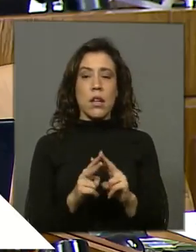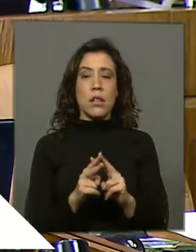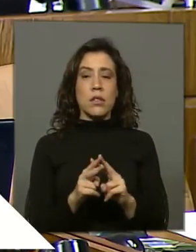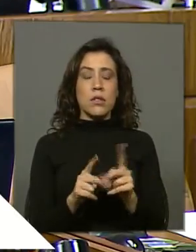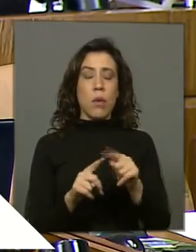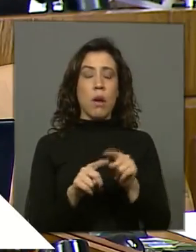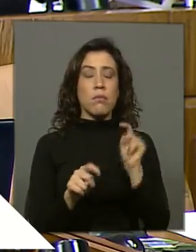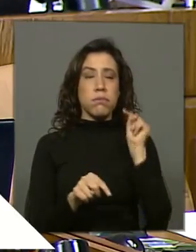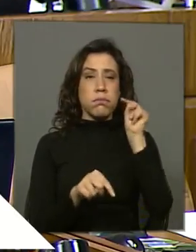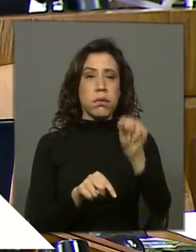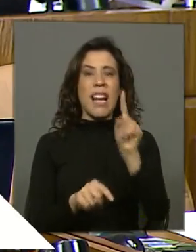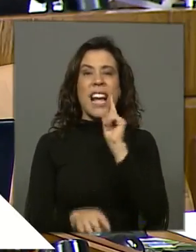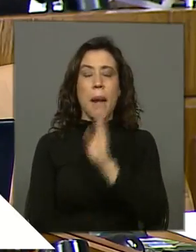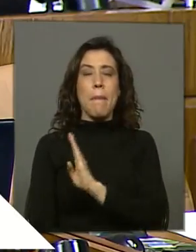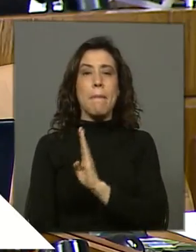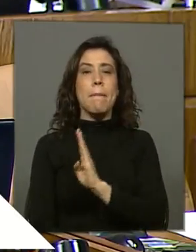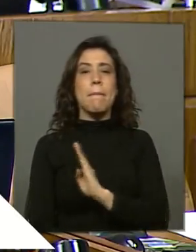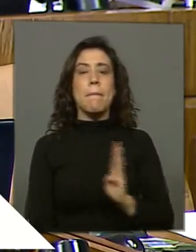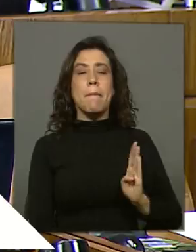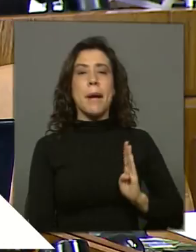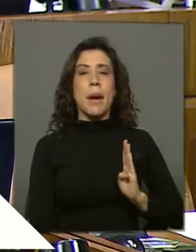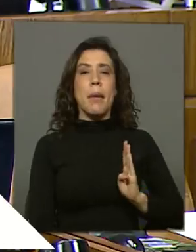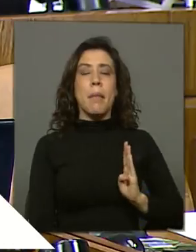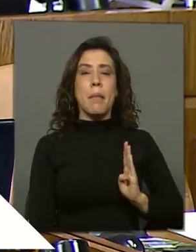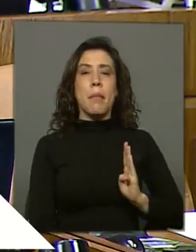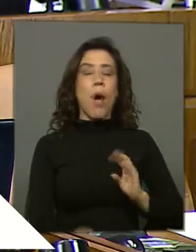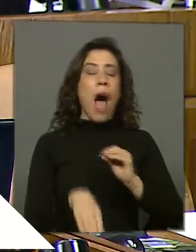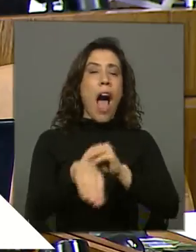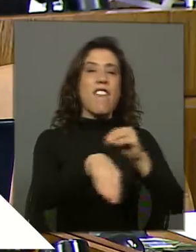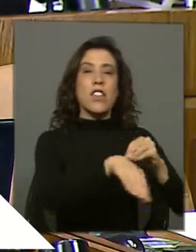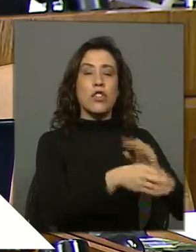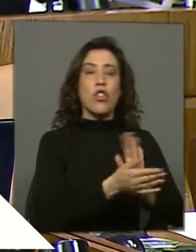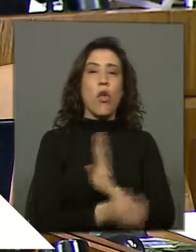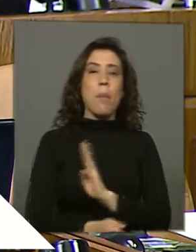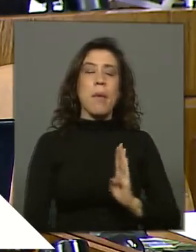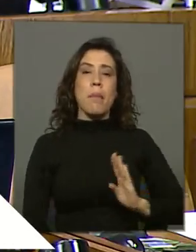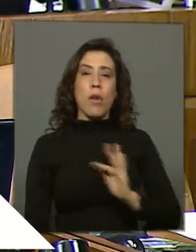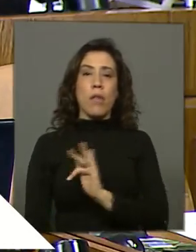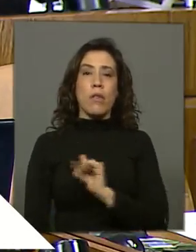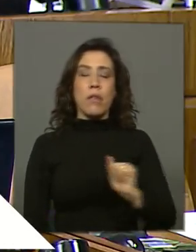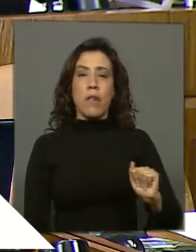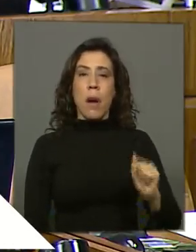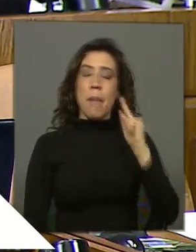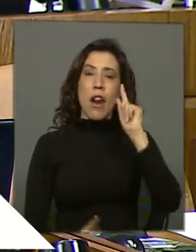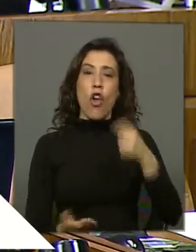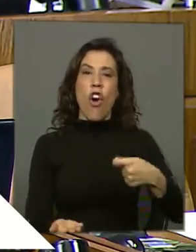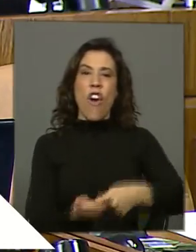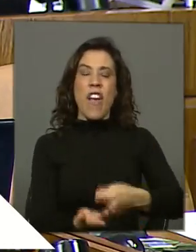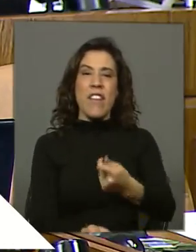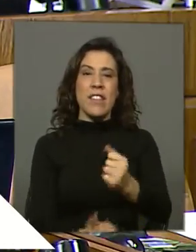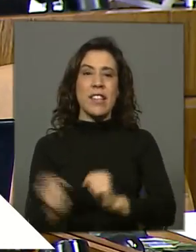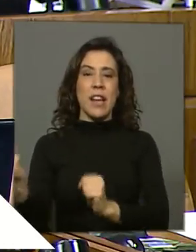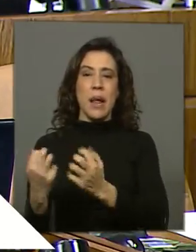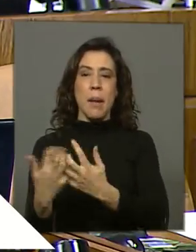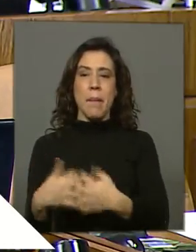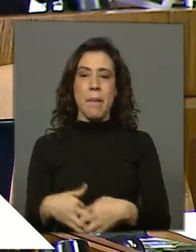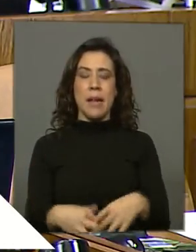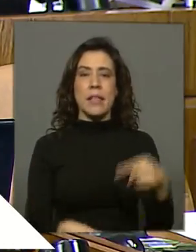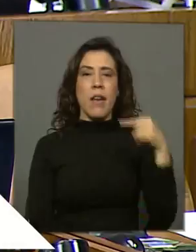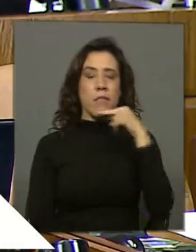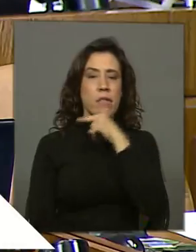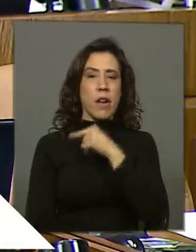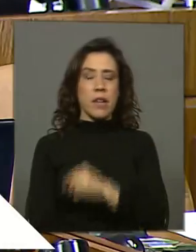señalamiento a los miembros de las fuerzas armadas que se abstuvieran obviamente de invertir en estas empresas como digo de